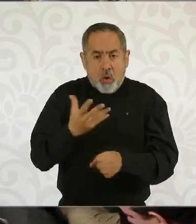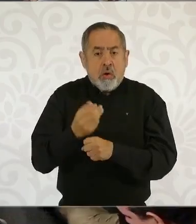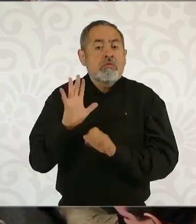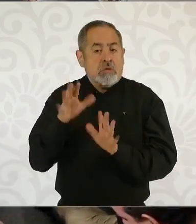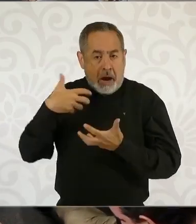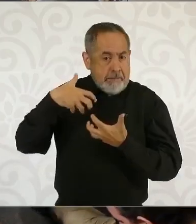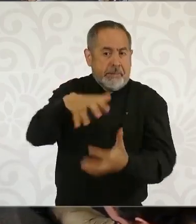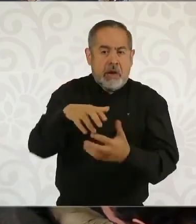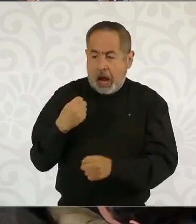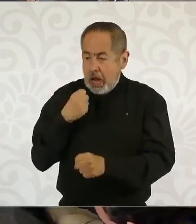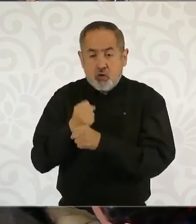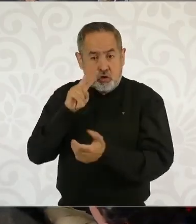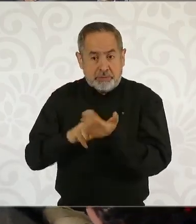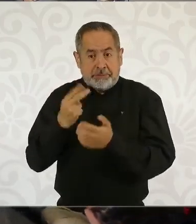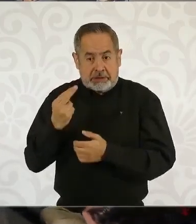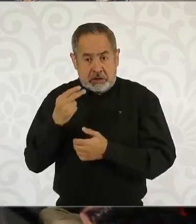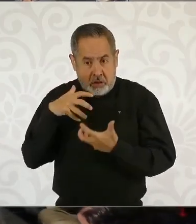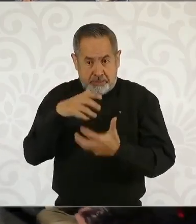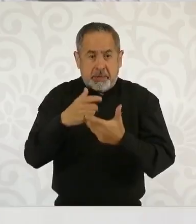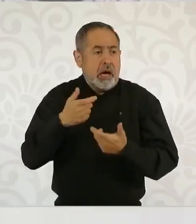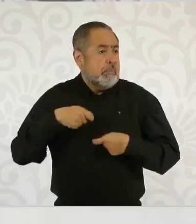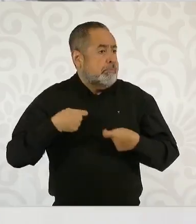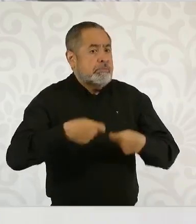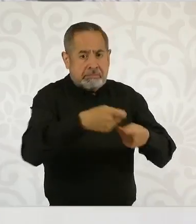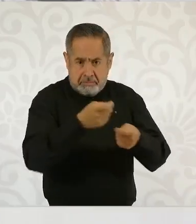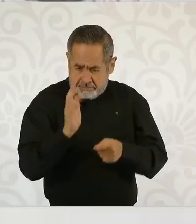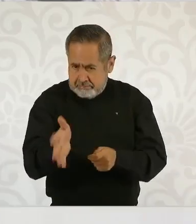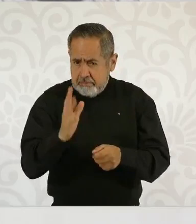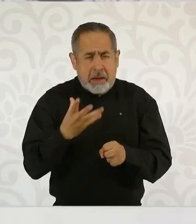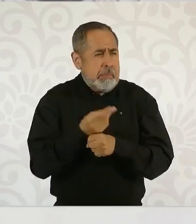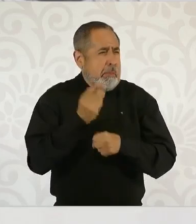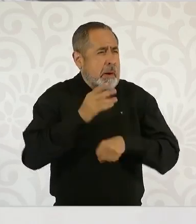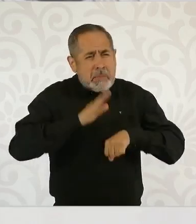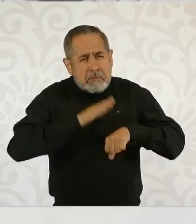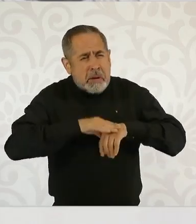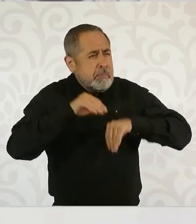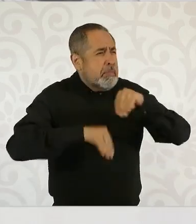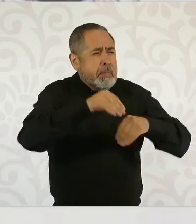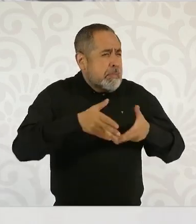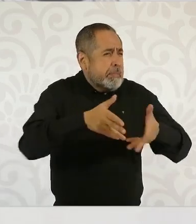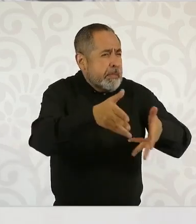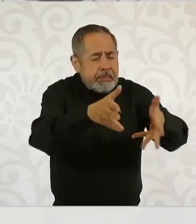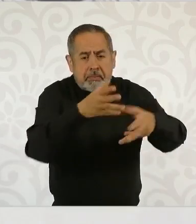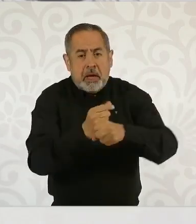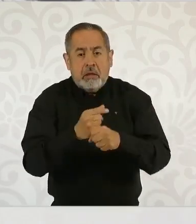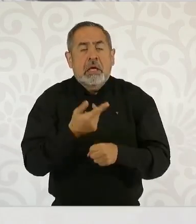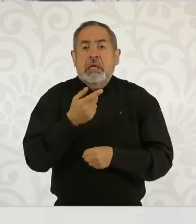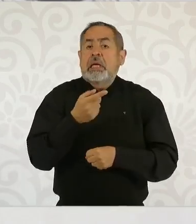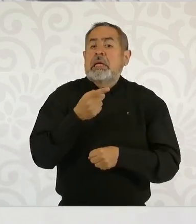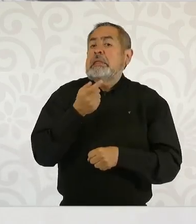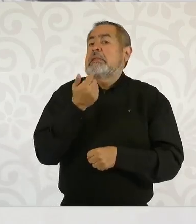ya del 2025 y las licitaciones se está haciendo un trabajo mayor. Incluso va a haber una